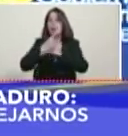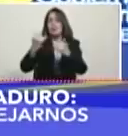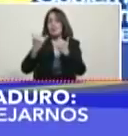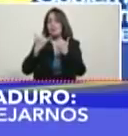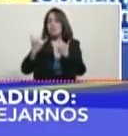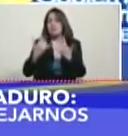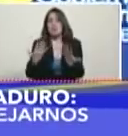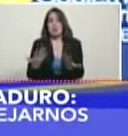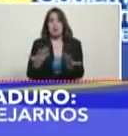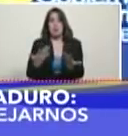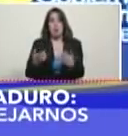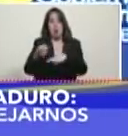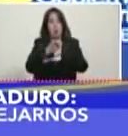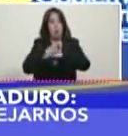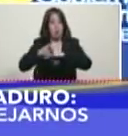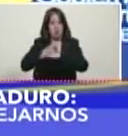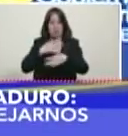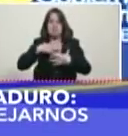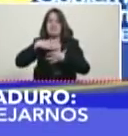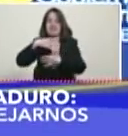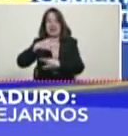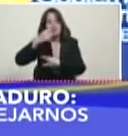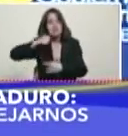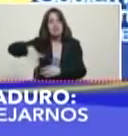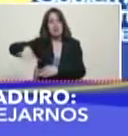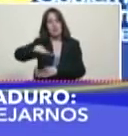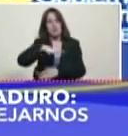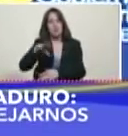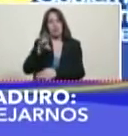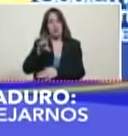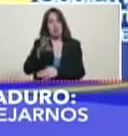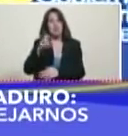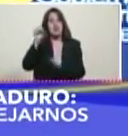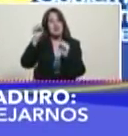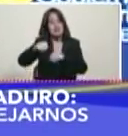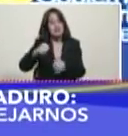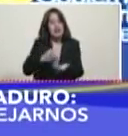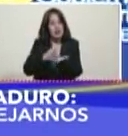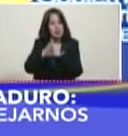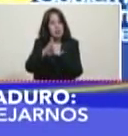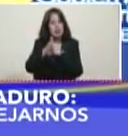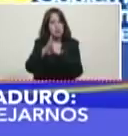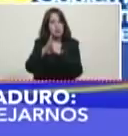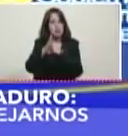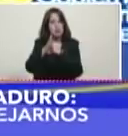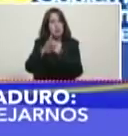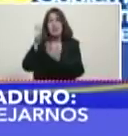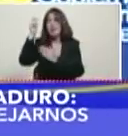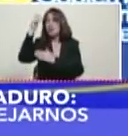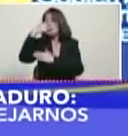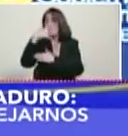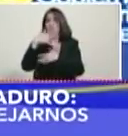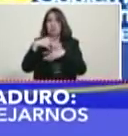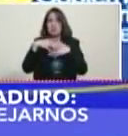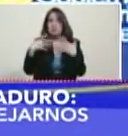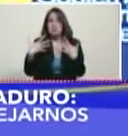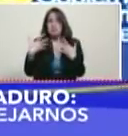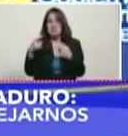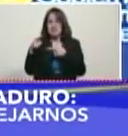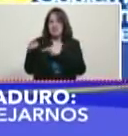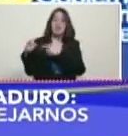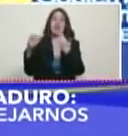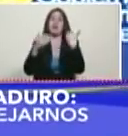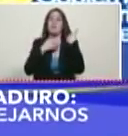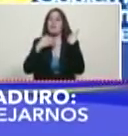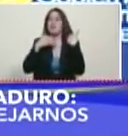mismos de acuerdo a los intereses de nuestra patria. Ese es el camino, camino. Donald Trump debería ocuparse